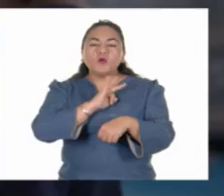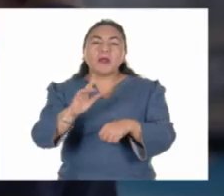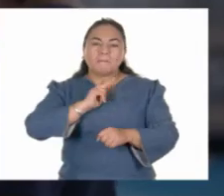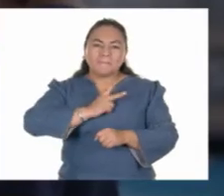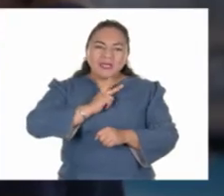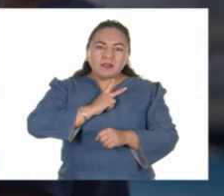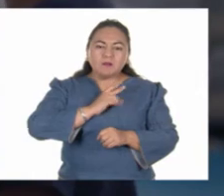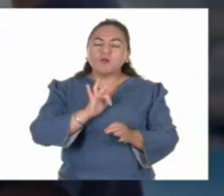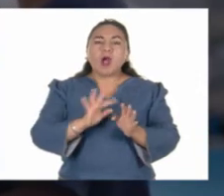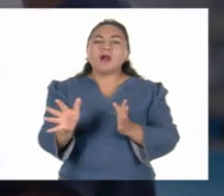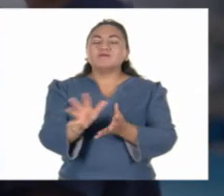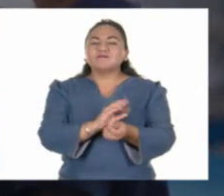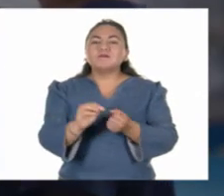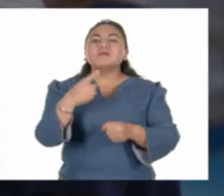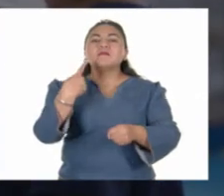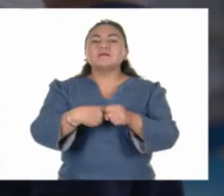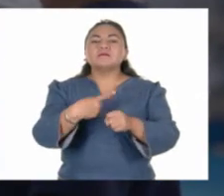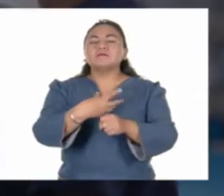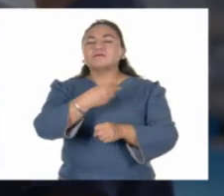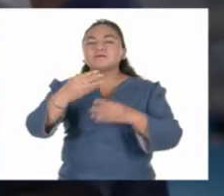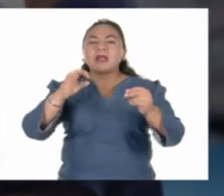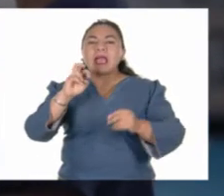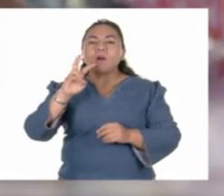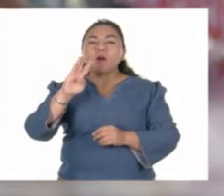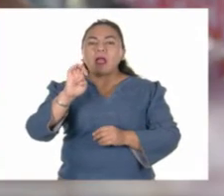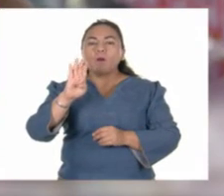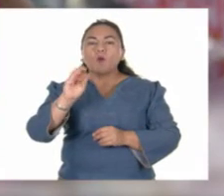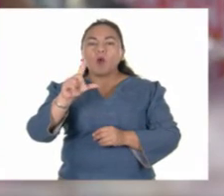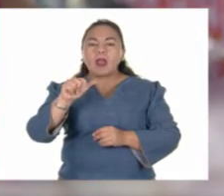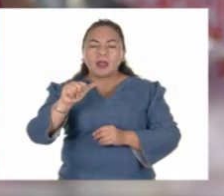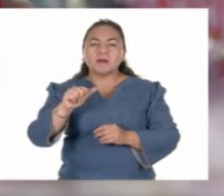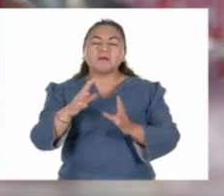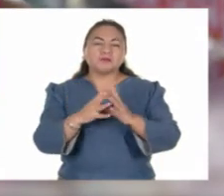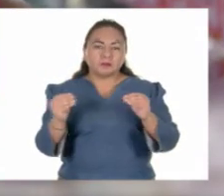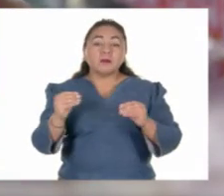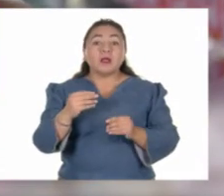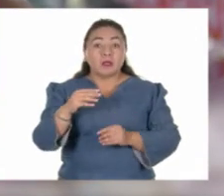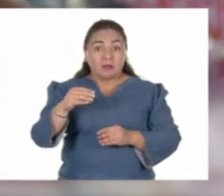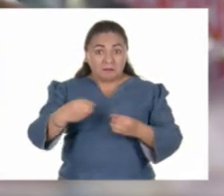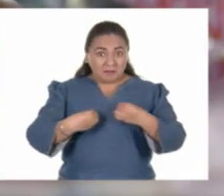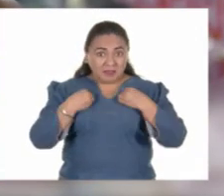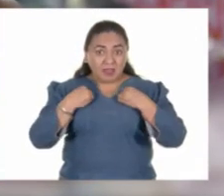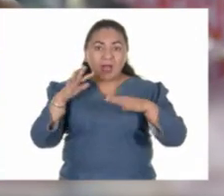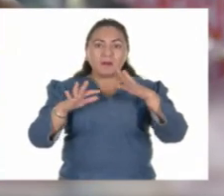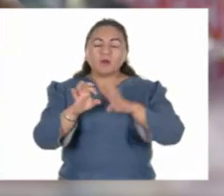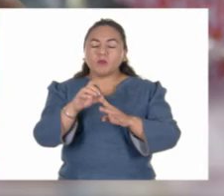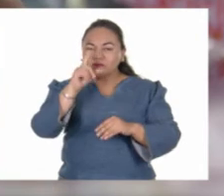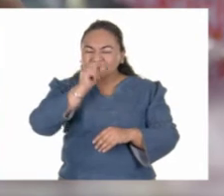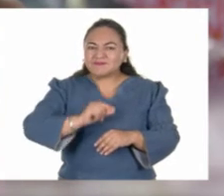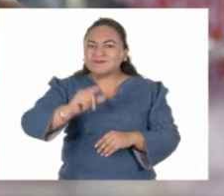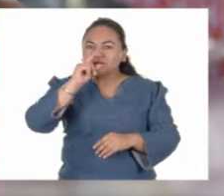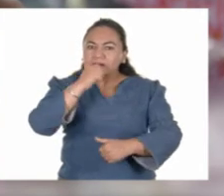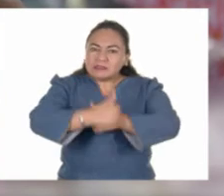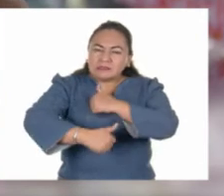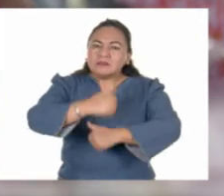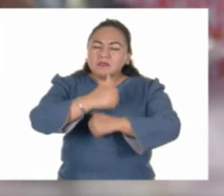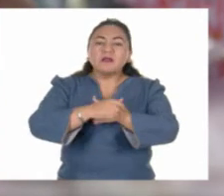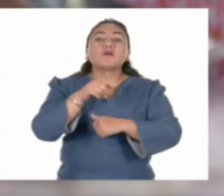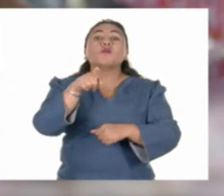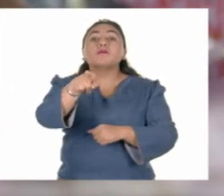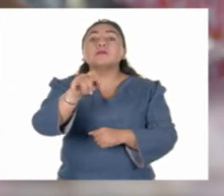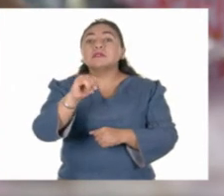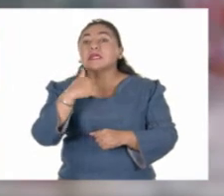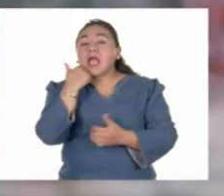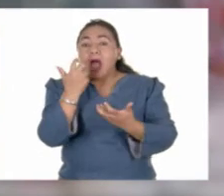virus, ayudando a acabar con una crisis de ébola. La vida te va a poner miles de retos. Está en ti seguir